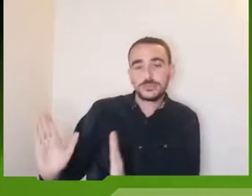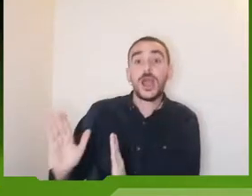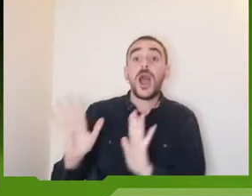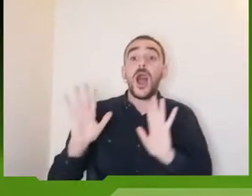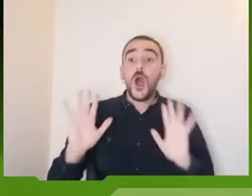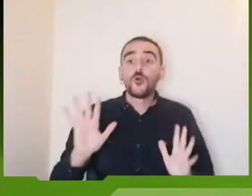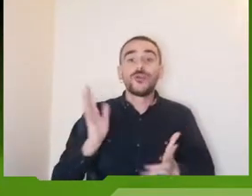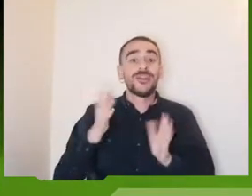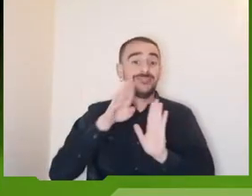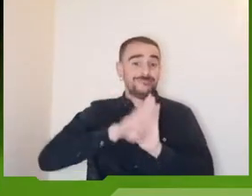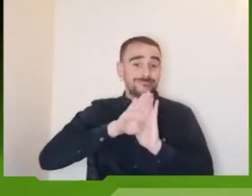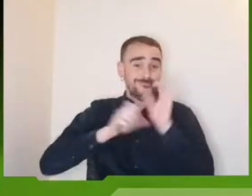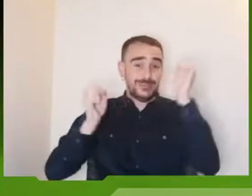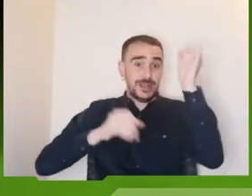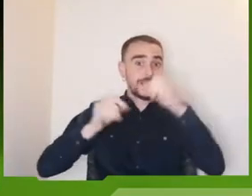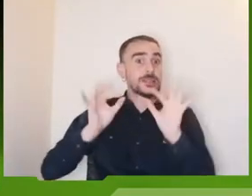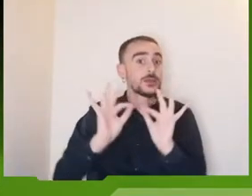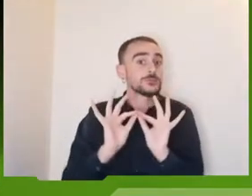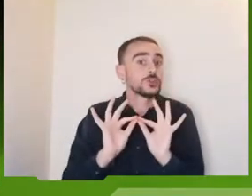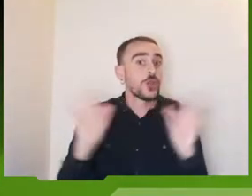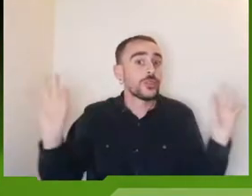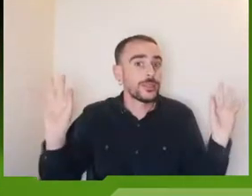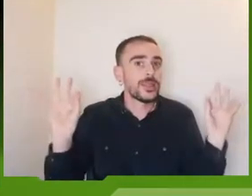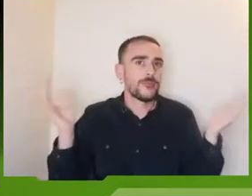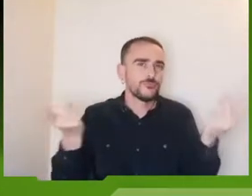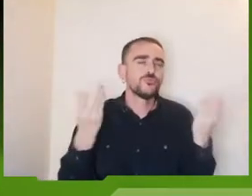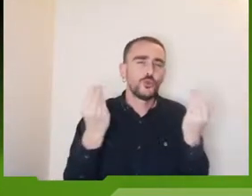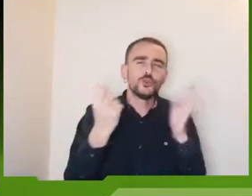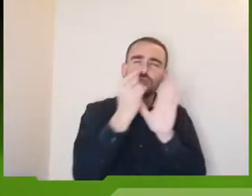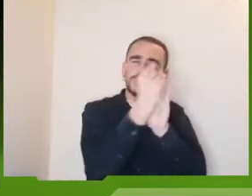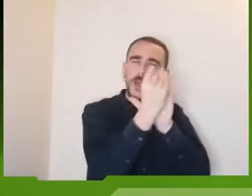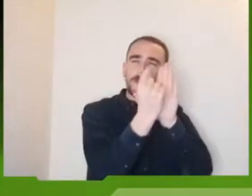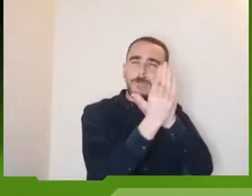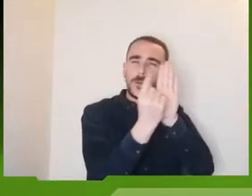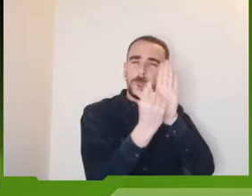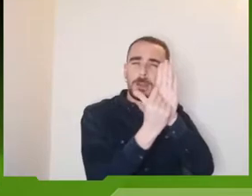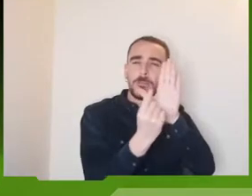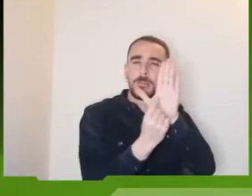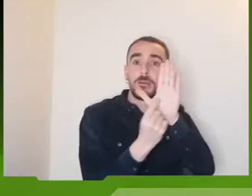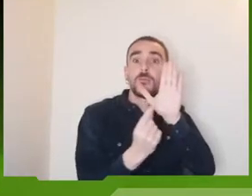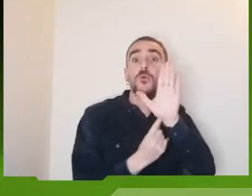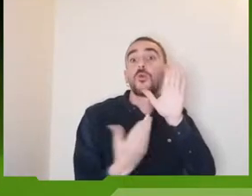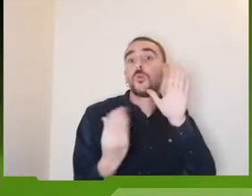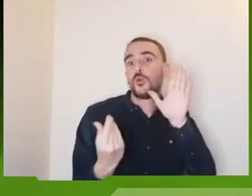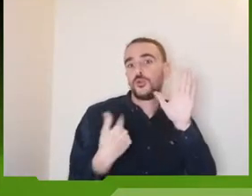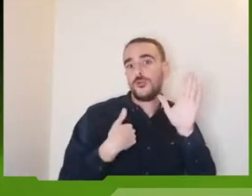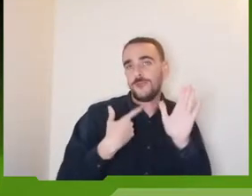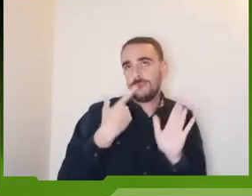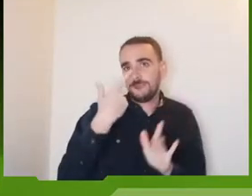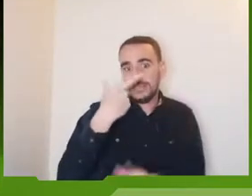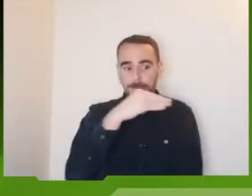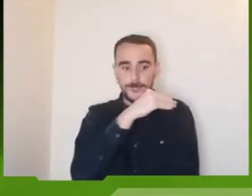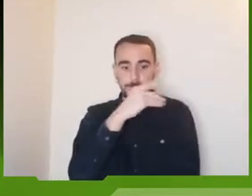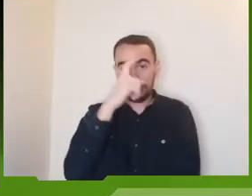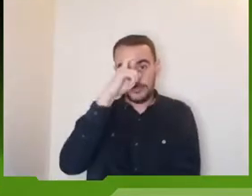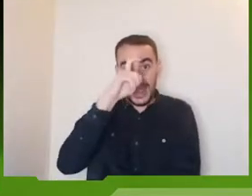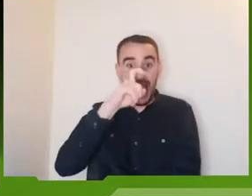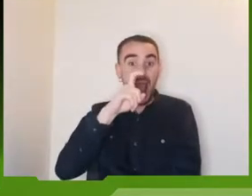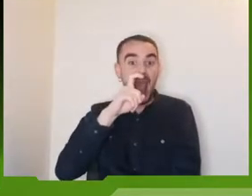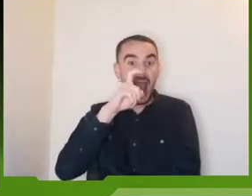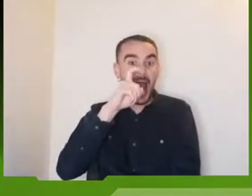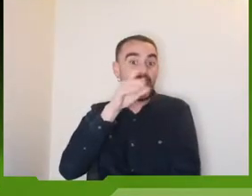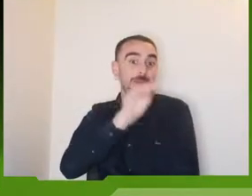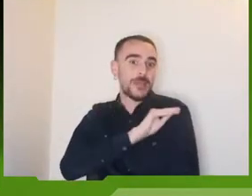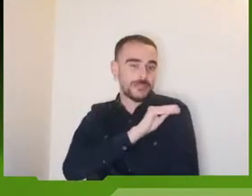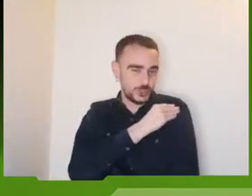sencilla, tiene como bastantes pasos. Entonces, yo me lo recuerdo a mí misma, que debo estar concentrada en los